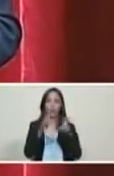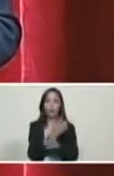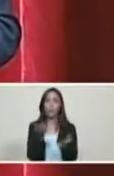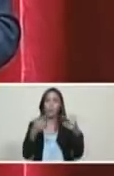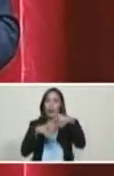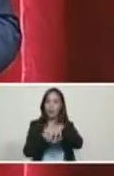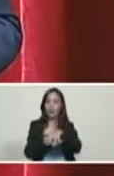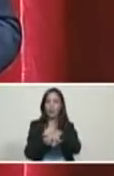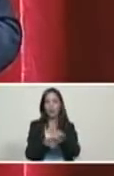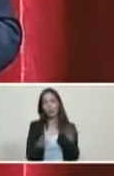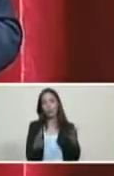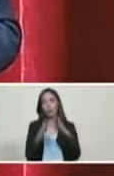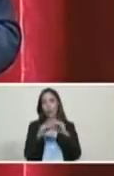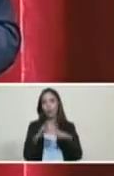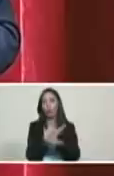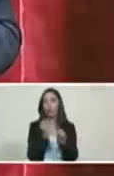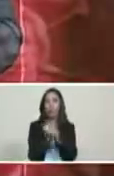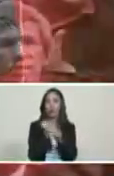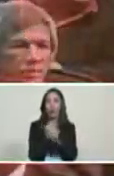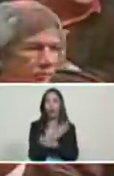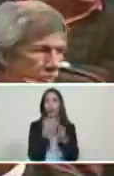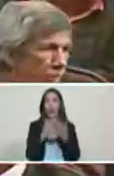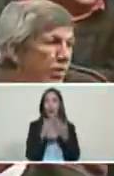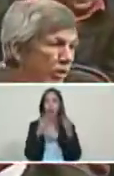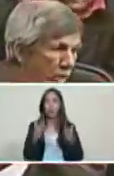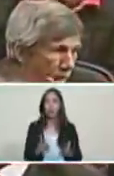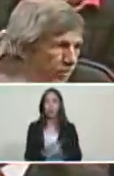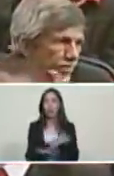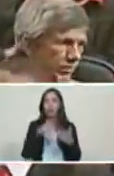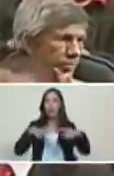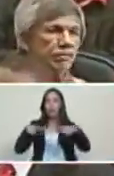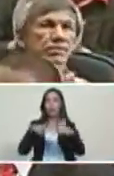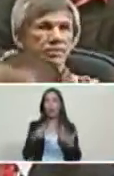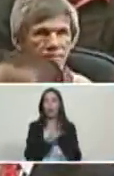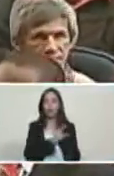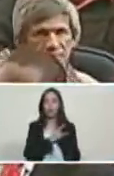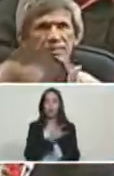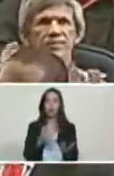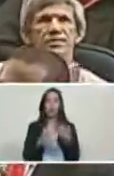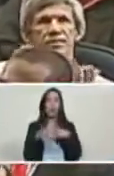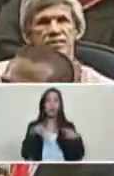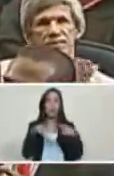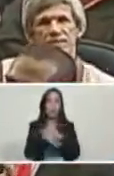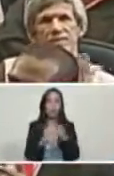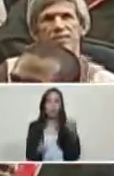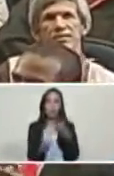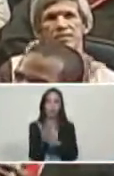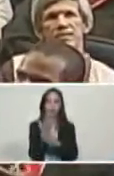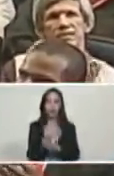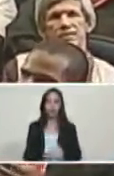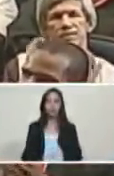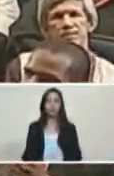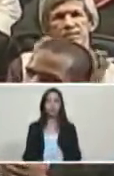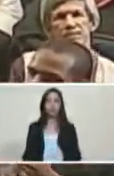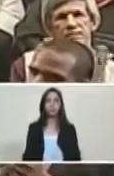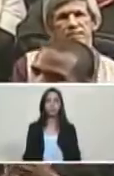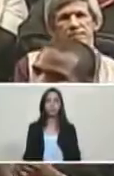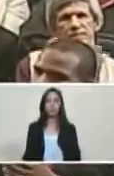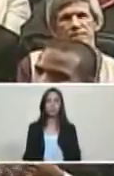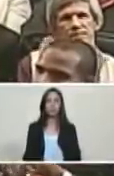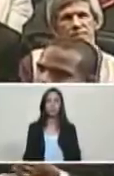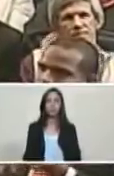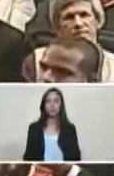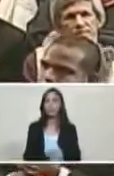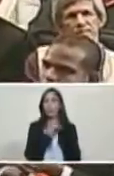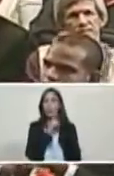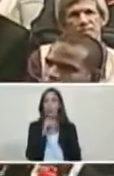esfuerzo descolonizador. Centro Internacional de Estudios para la Descolonización, que lleva